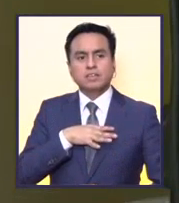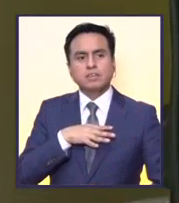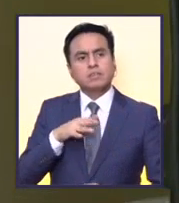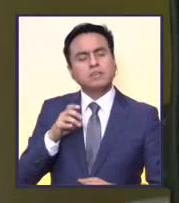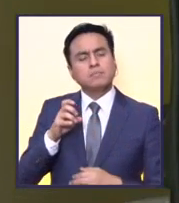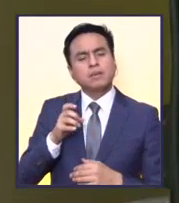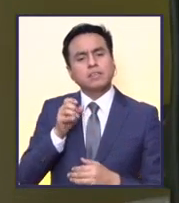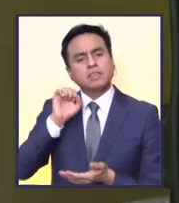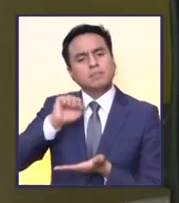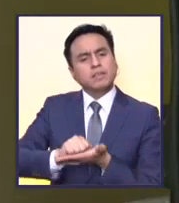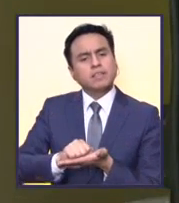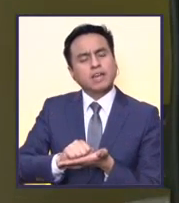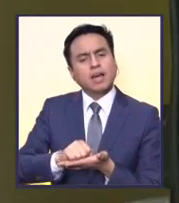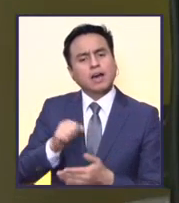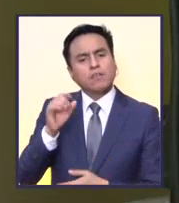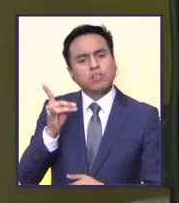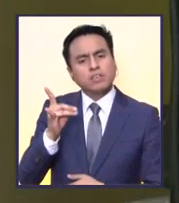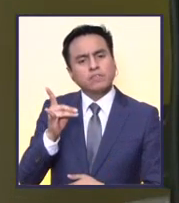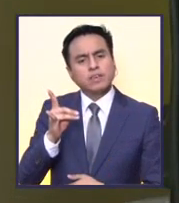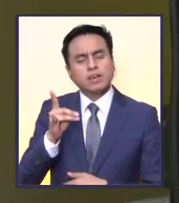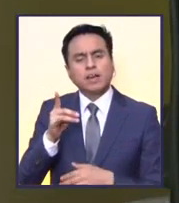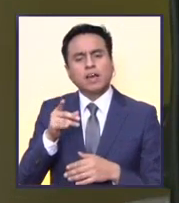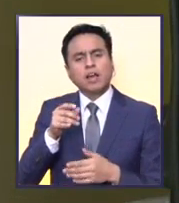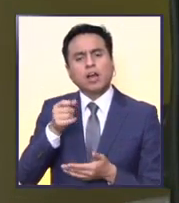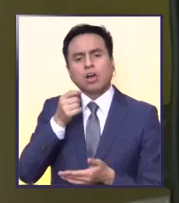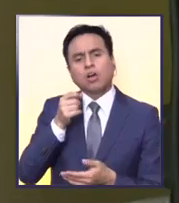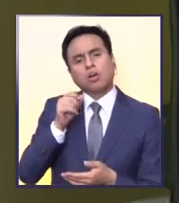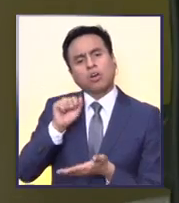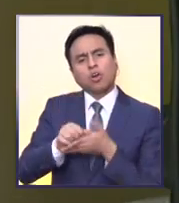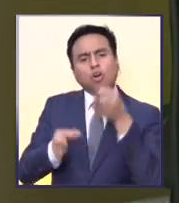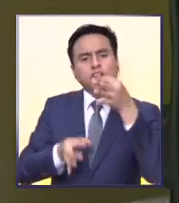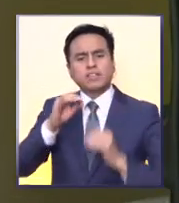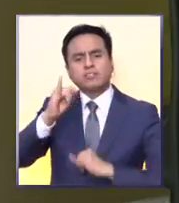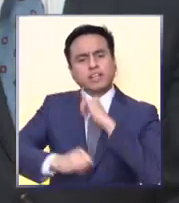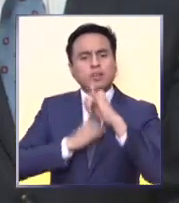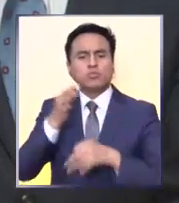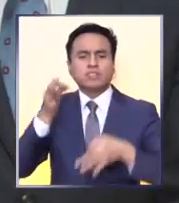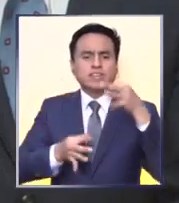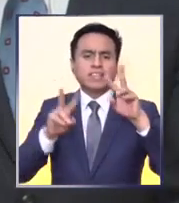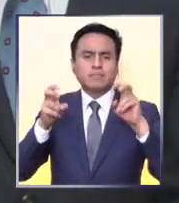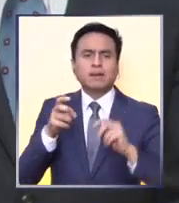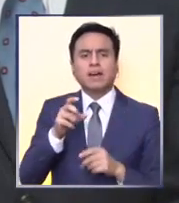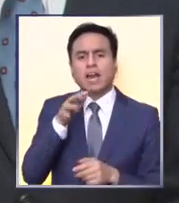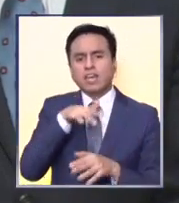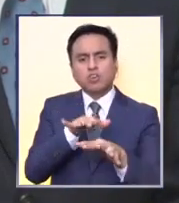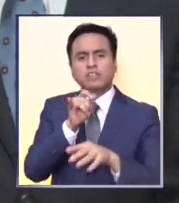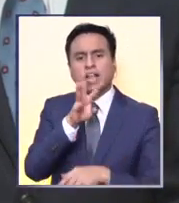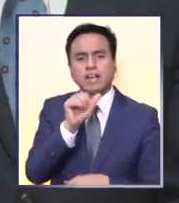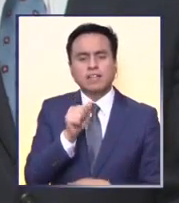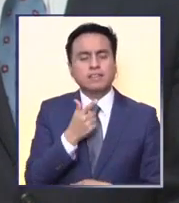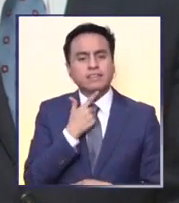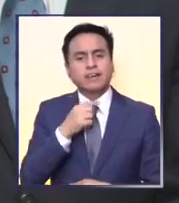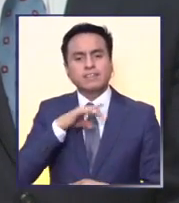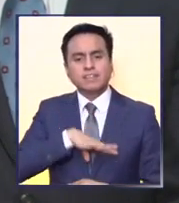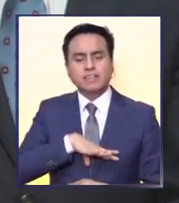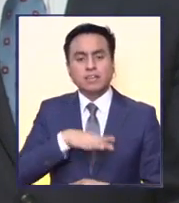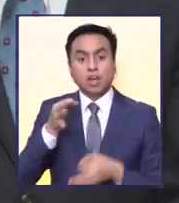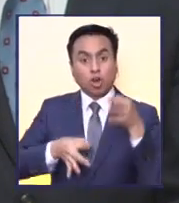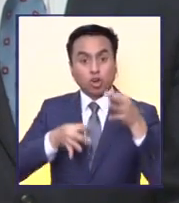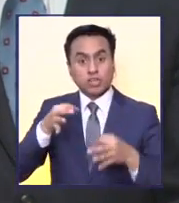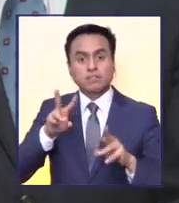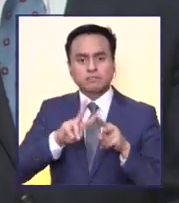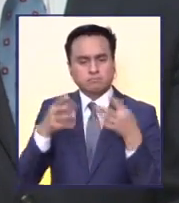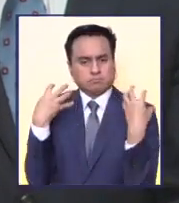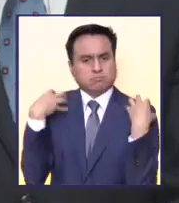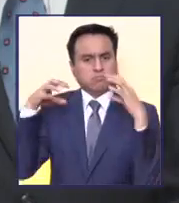demandar a Bolivia ante la Corte Internacional de Justicia por el caso del río Silala. ¿Le interesa a Chile que la Corte resuelva esta